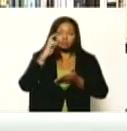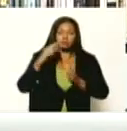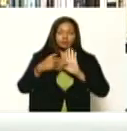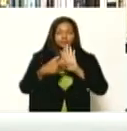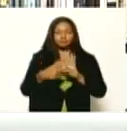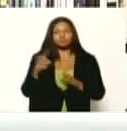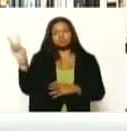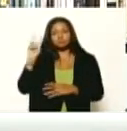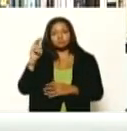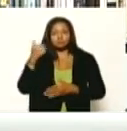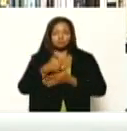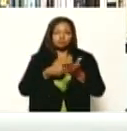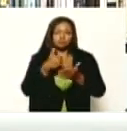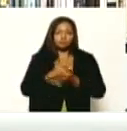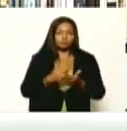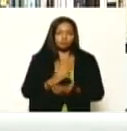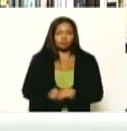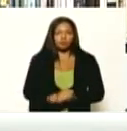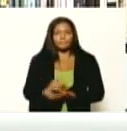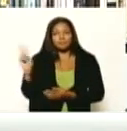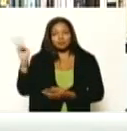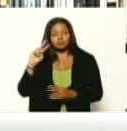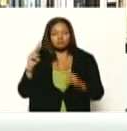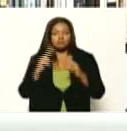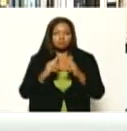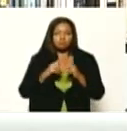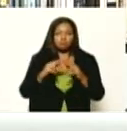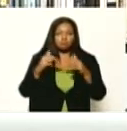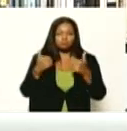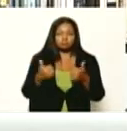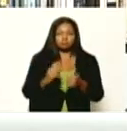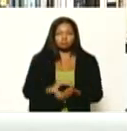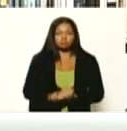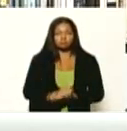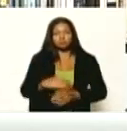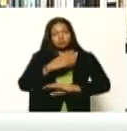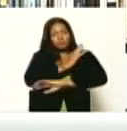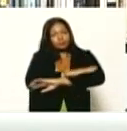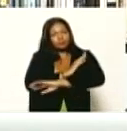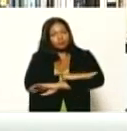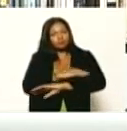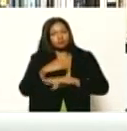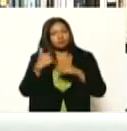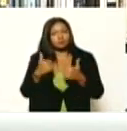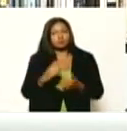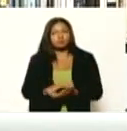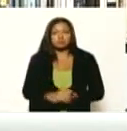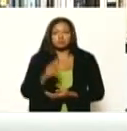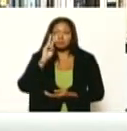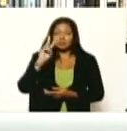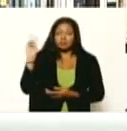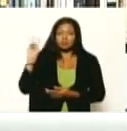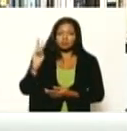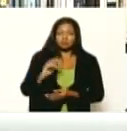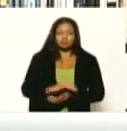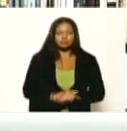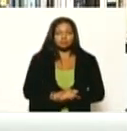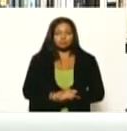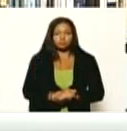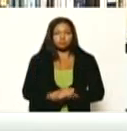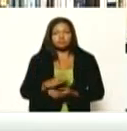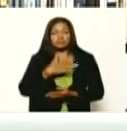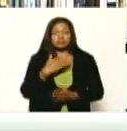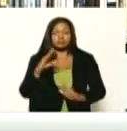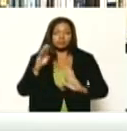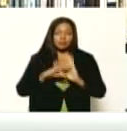que lucha, la Venezuela de conocimiento, de dignidad, de moral. Aquí está la Venezuela que quieren